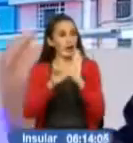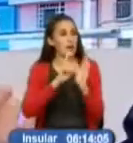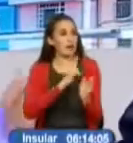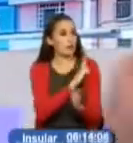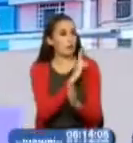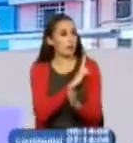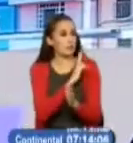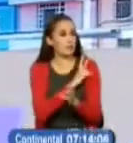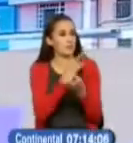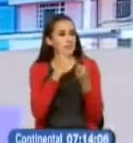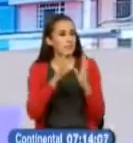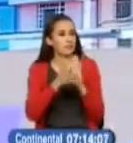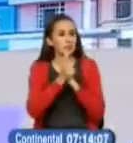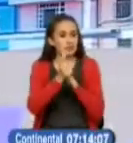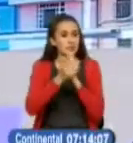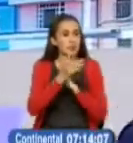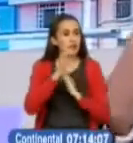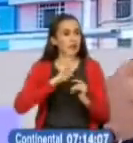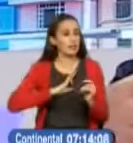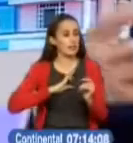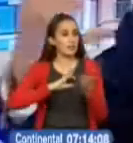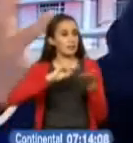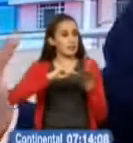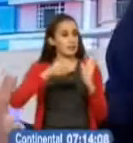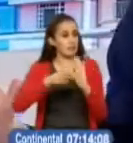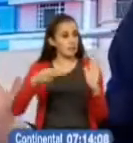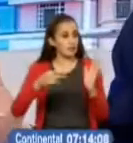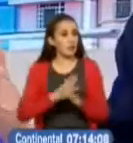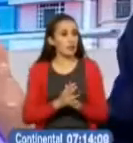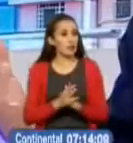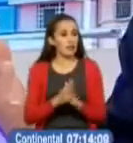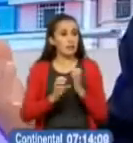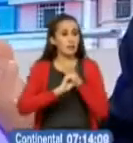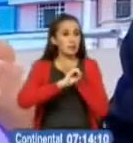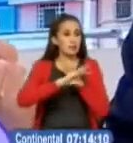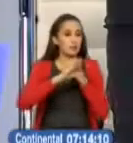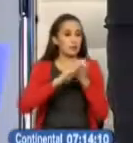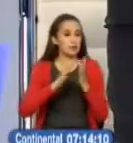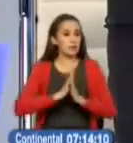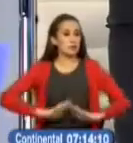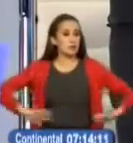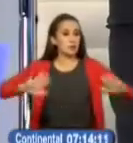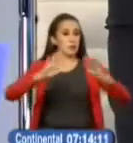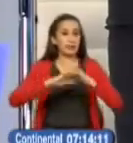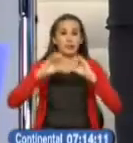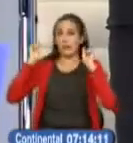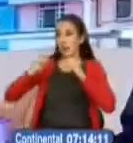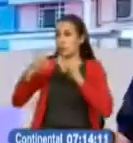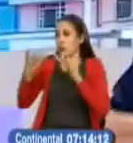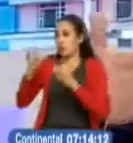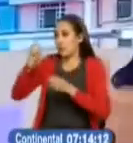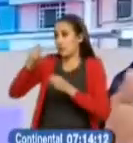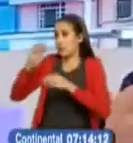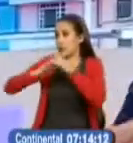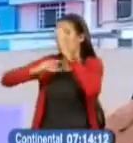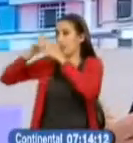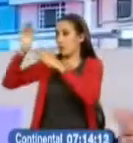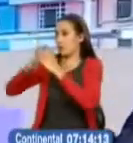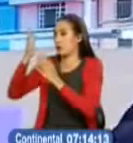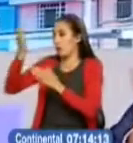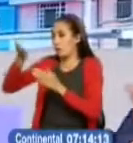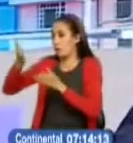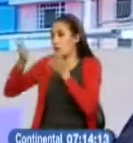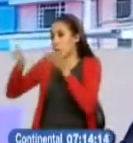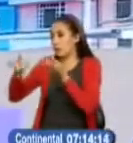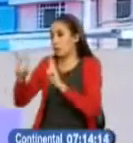universidades tengan también formación técnica y tecnológica y hay la ampliación de la oferta universitaria. Eso requiere infraestructura y cuerpo docente. Exactamente, y en eso estamos